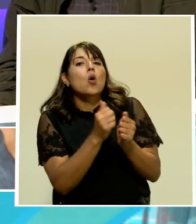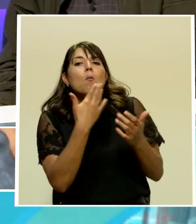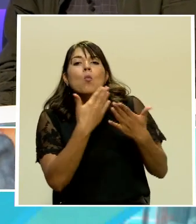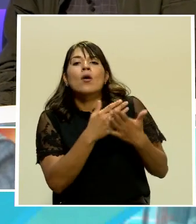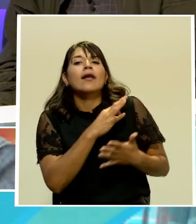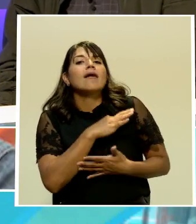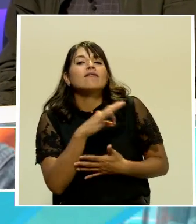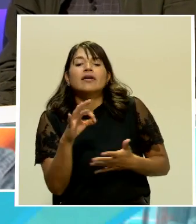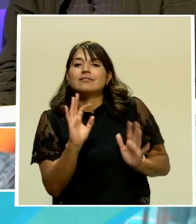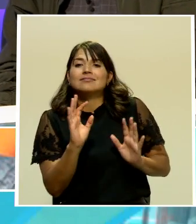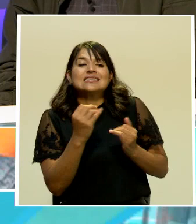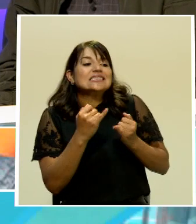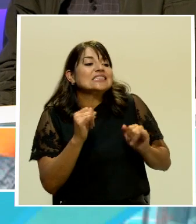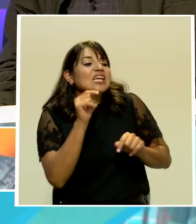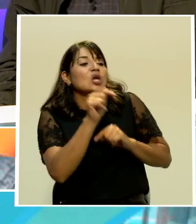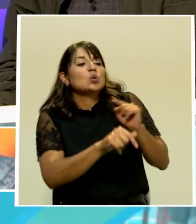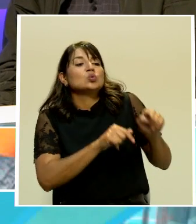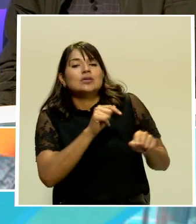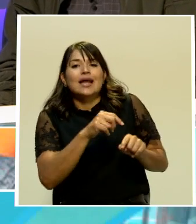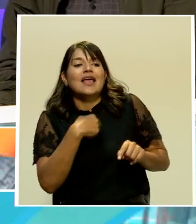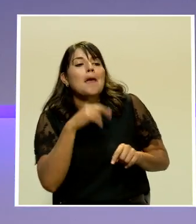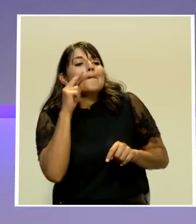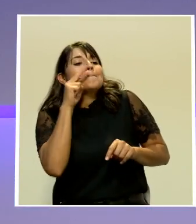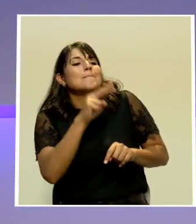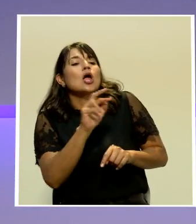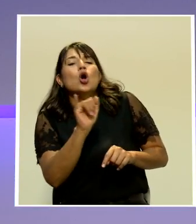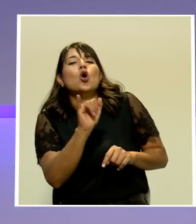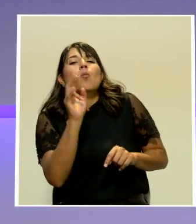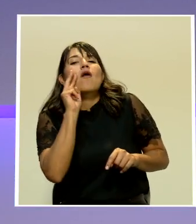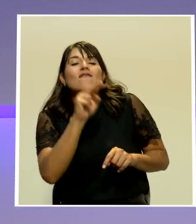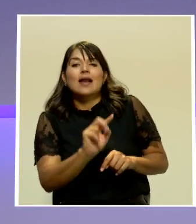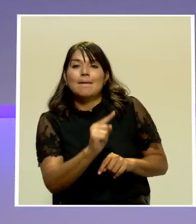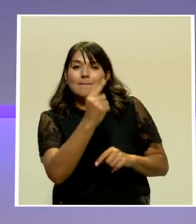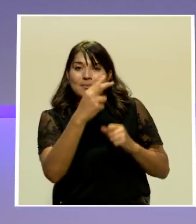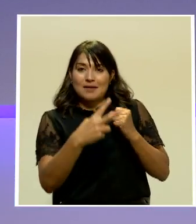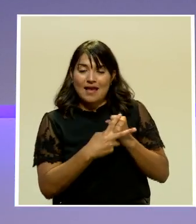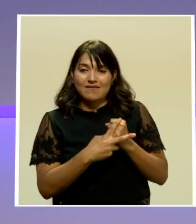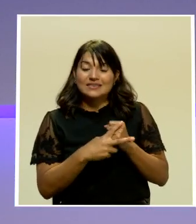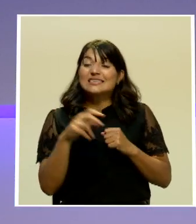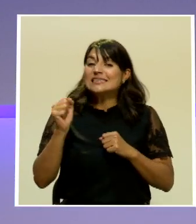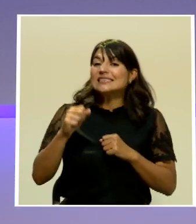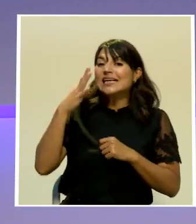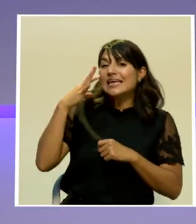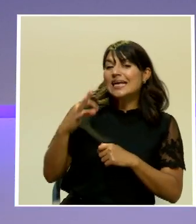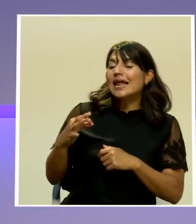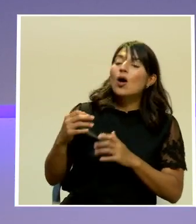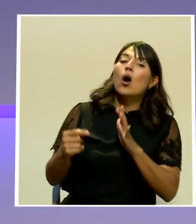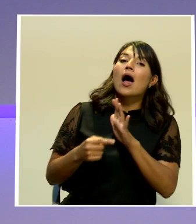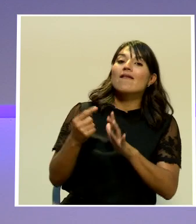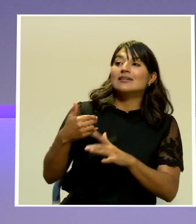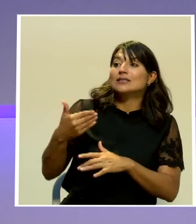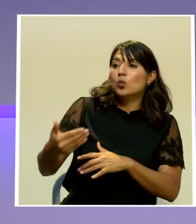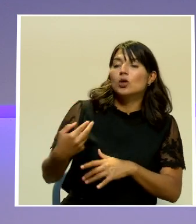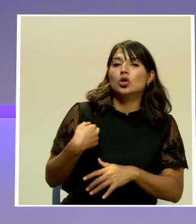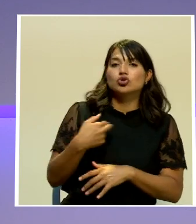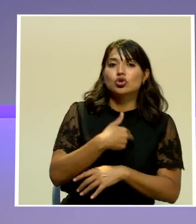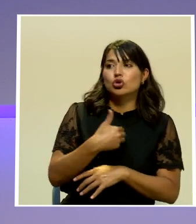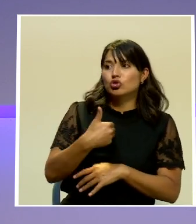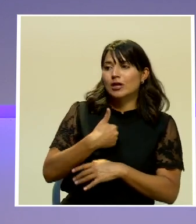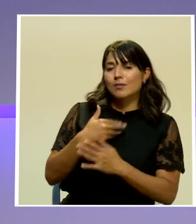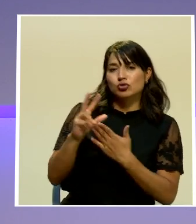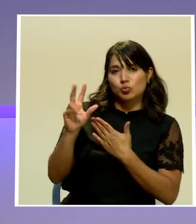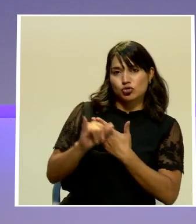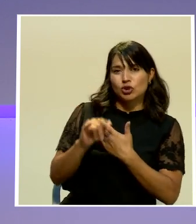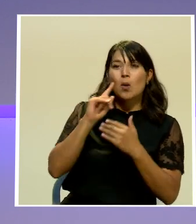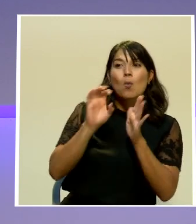por primera vez. Exactamente. Yo creo que lo que nos sucede a veces cuando tenemos los proyectos, inclusive aquí en esta entrevista, es que